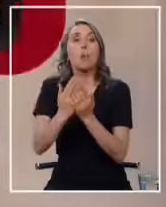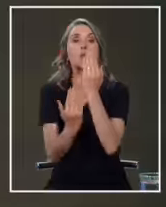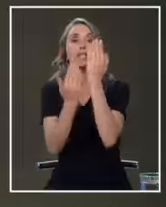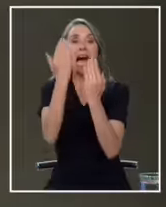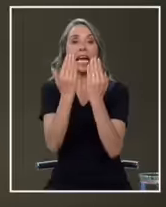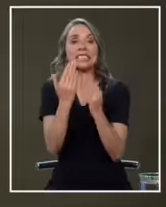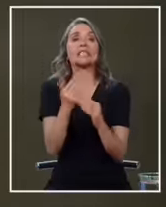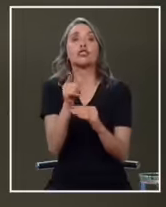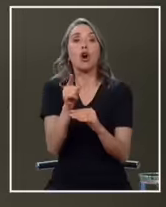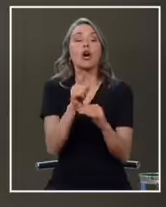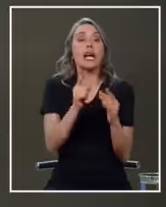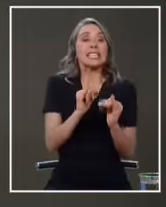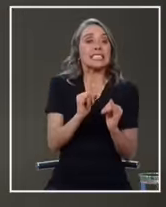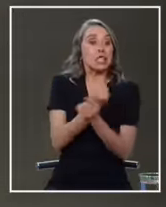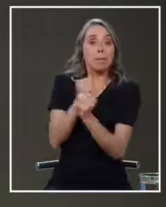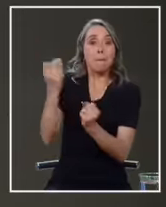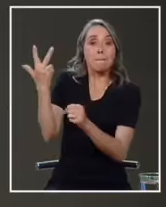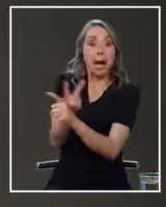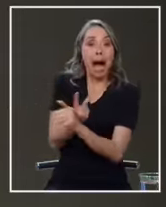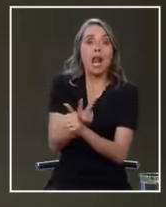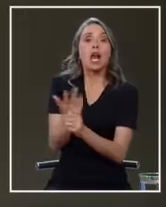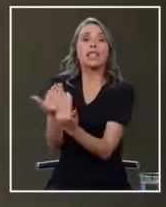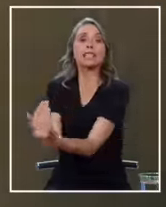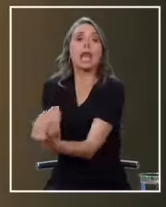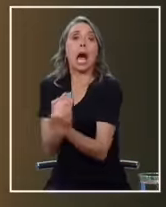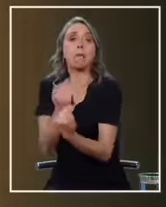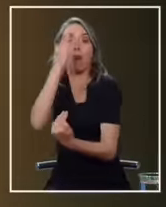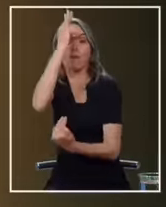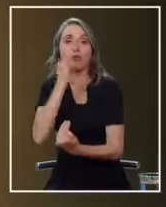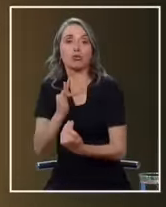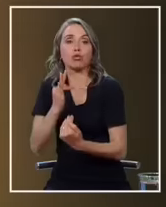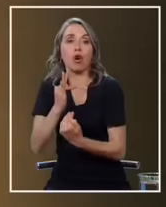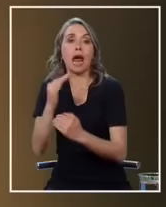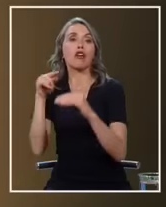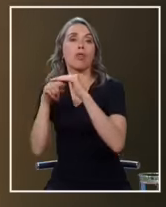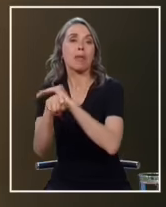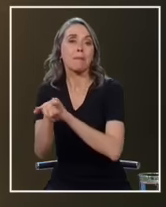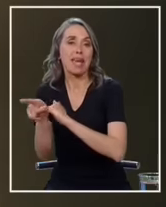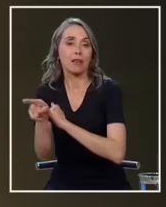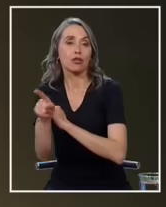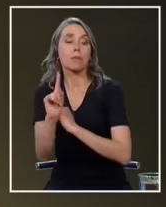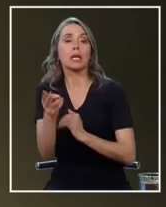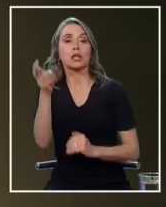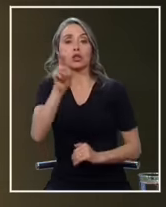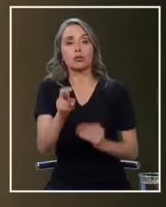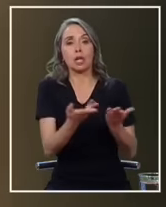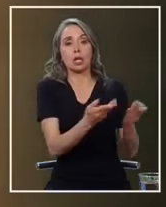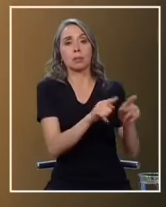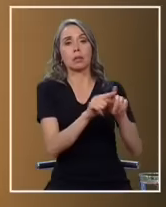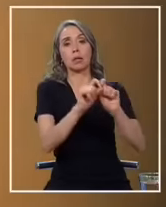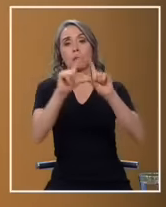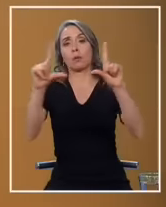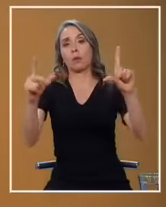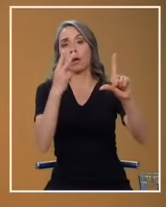así puedan coordinar el apoyo requerido y que escenas como esta no sigan repitiéndose.